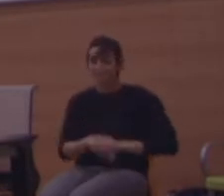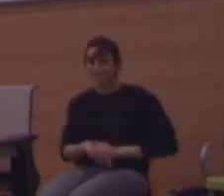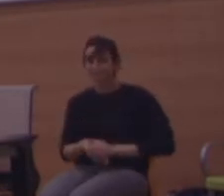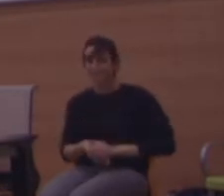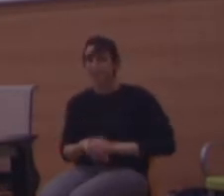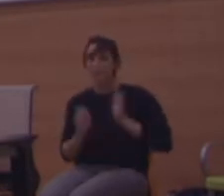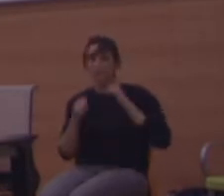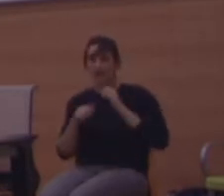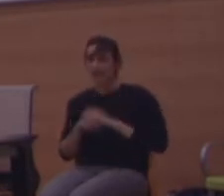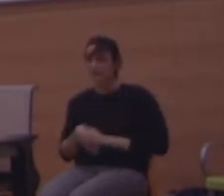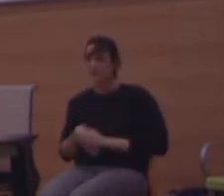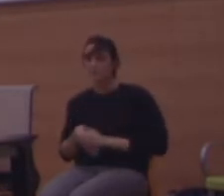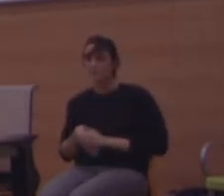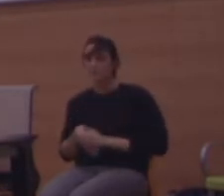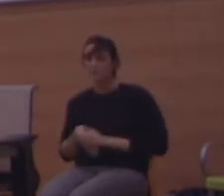Vale.